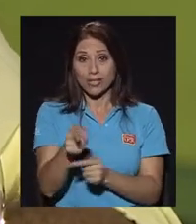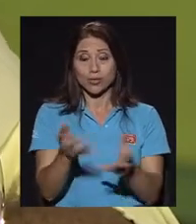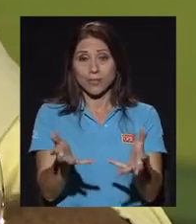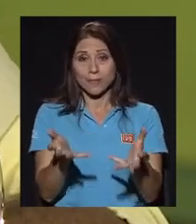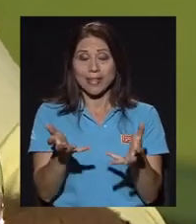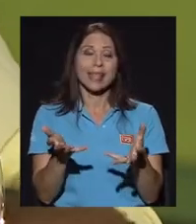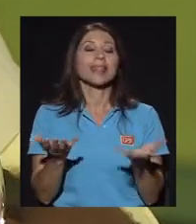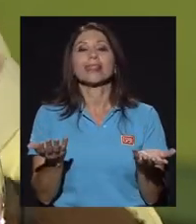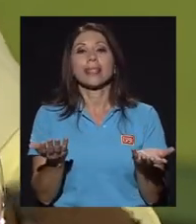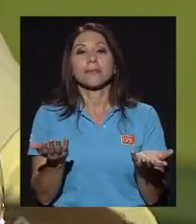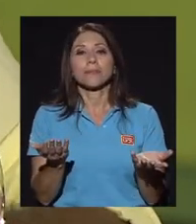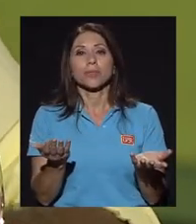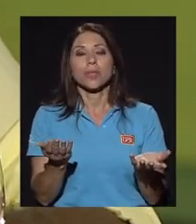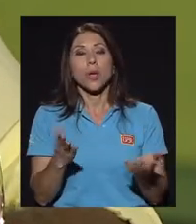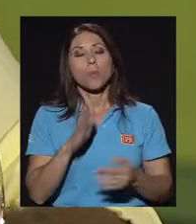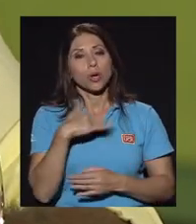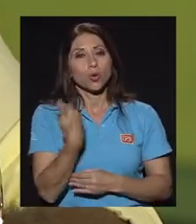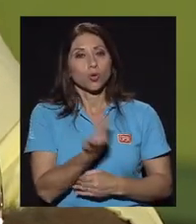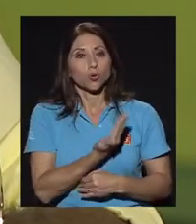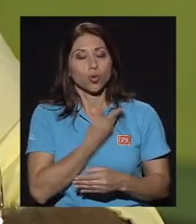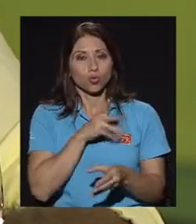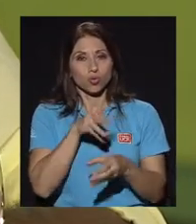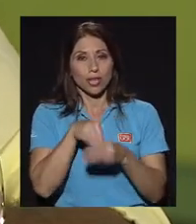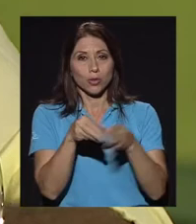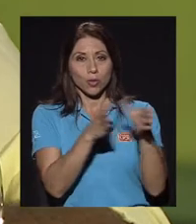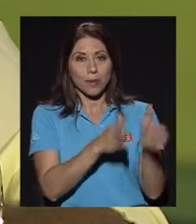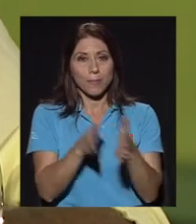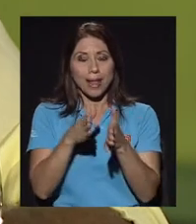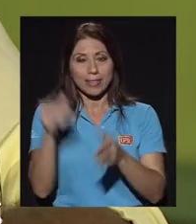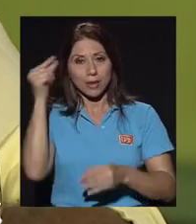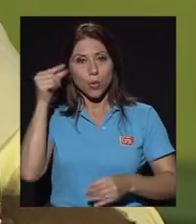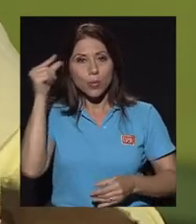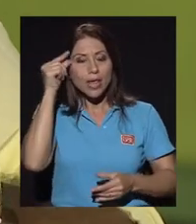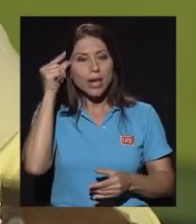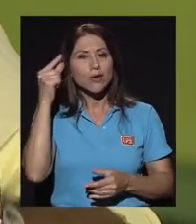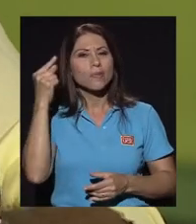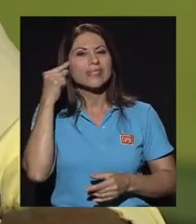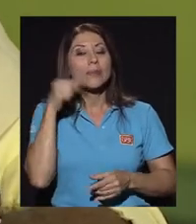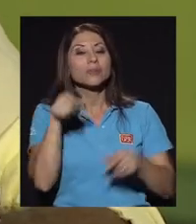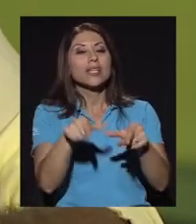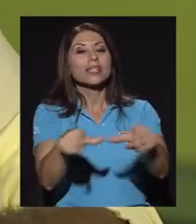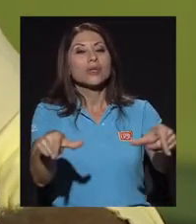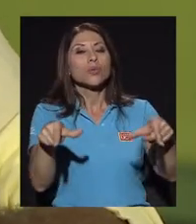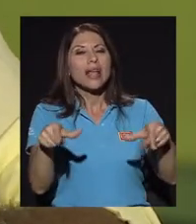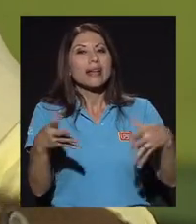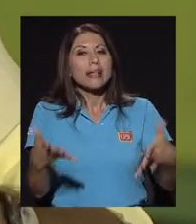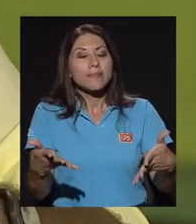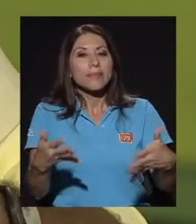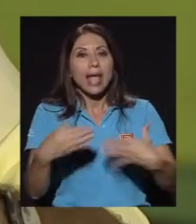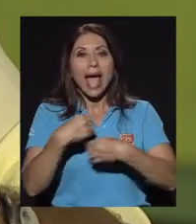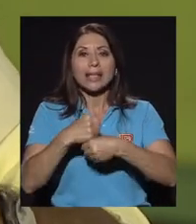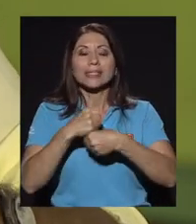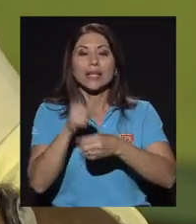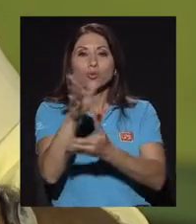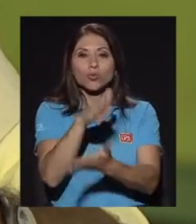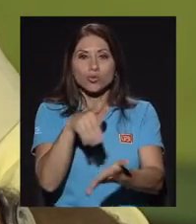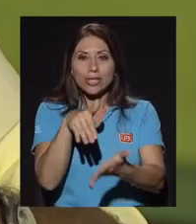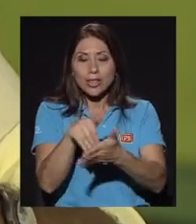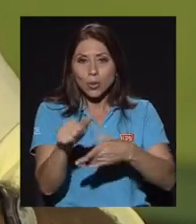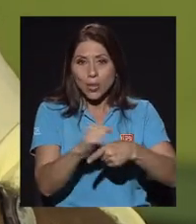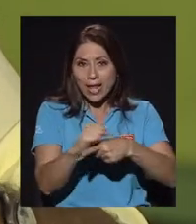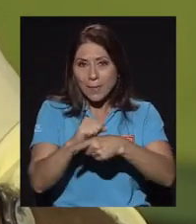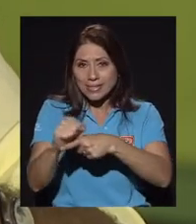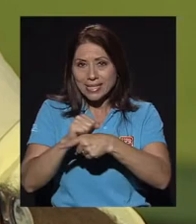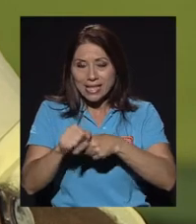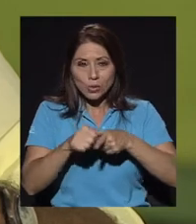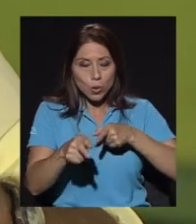pretende, nosotros lo tenemos dentro del plan de gobierno, de hacer un centro de capacitación de manejo de recurso hídrico